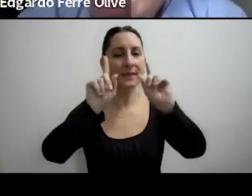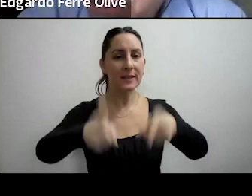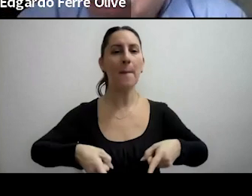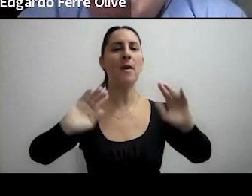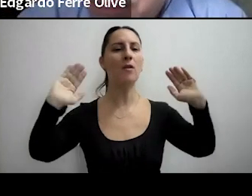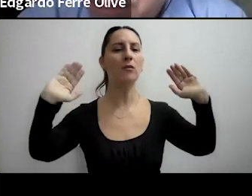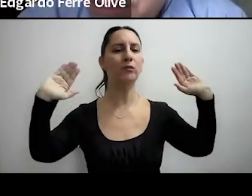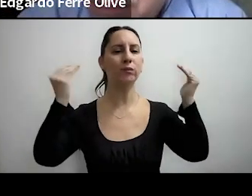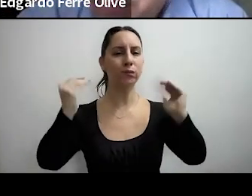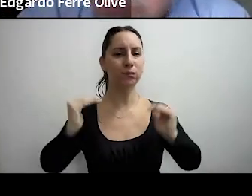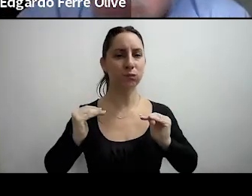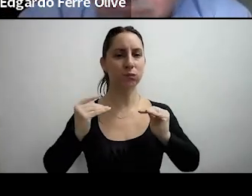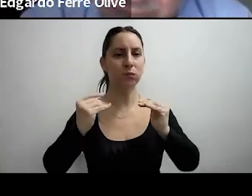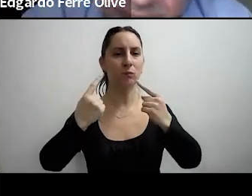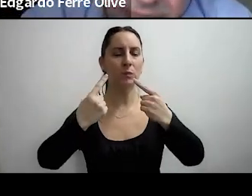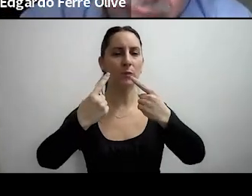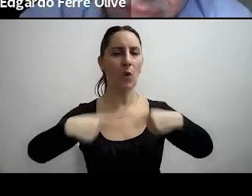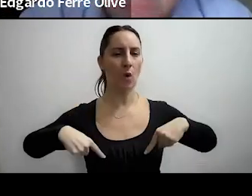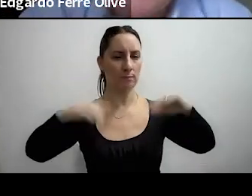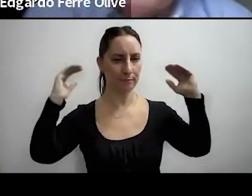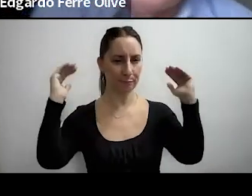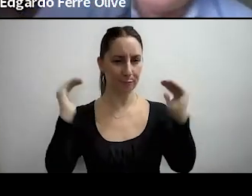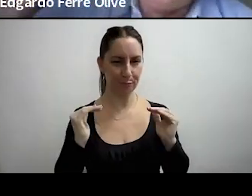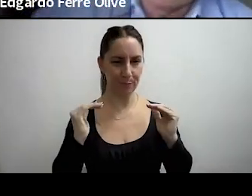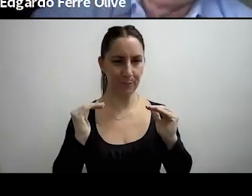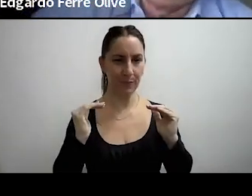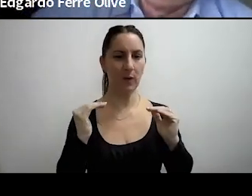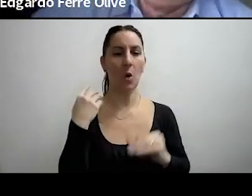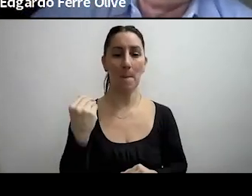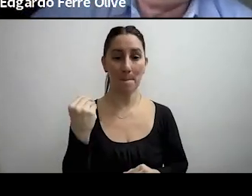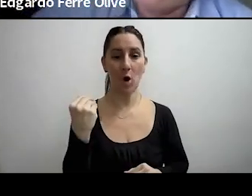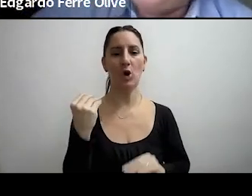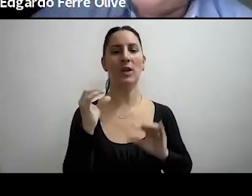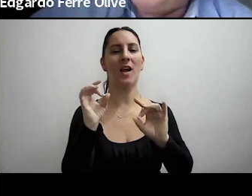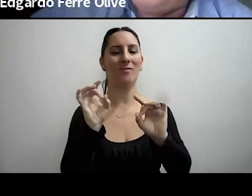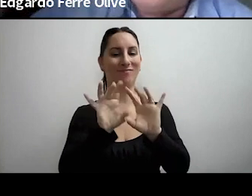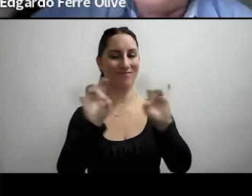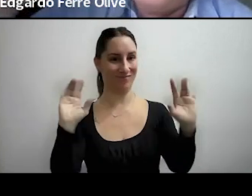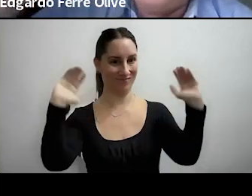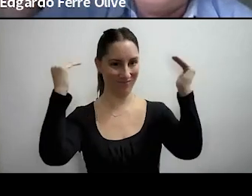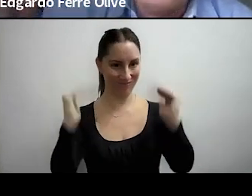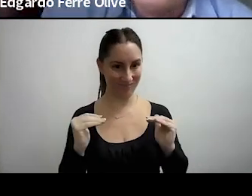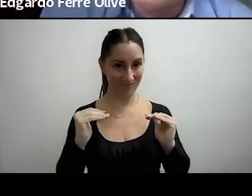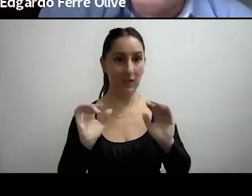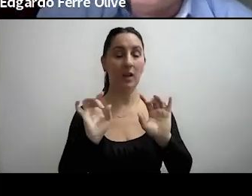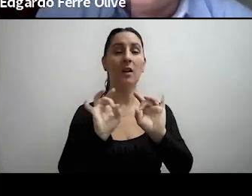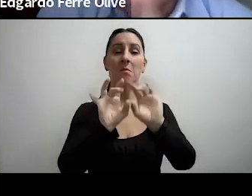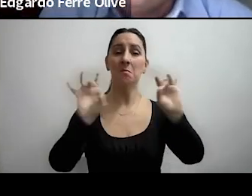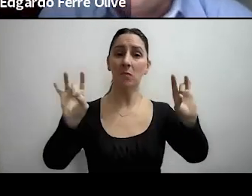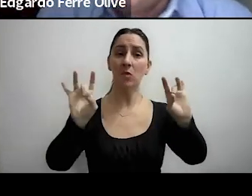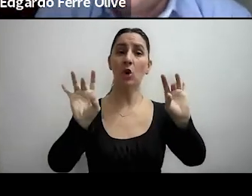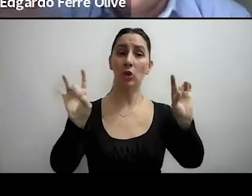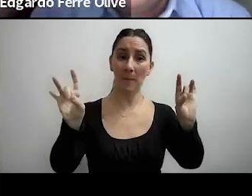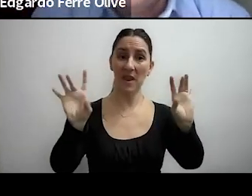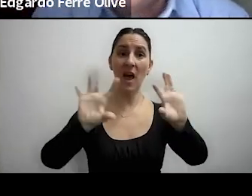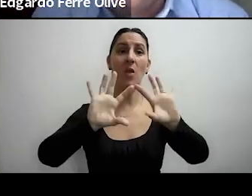efectos nocivos del ambiente. ¿Está bien? ¿Por qué? Porque tengan en cuenta que ambiente contaminado puede tener efectos de salud que pueden ser elementos